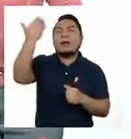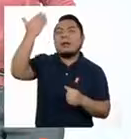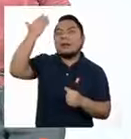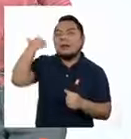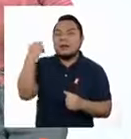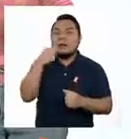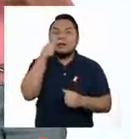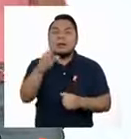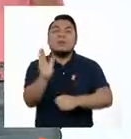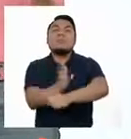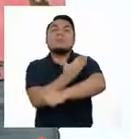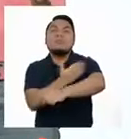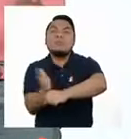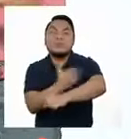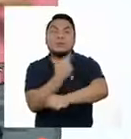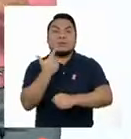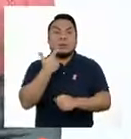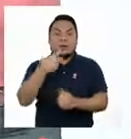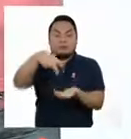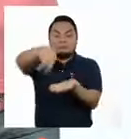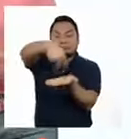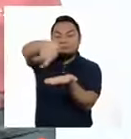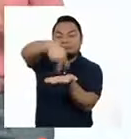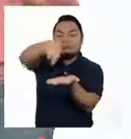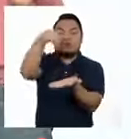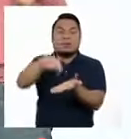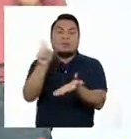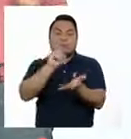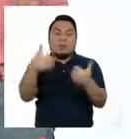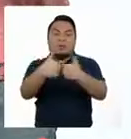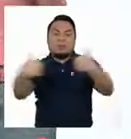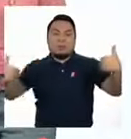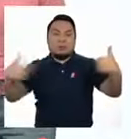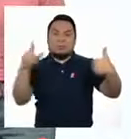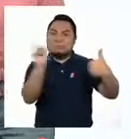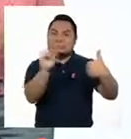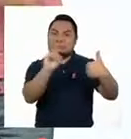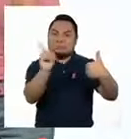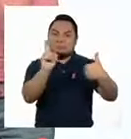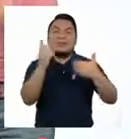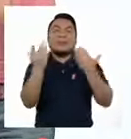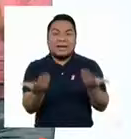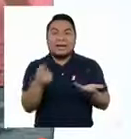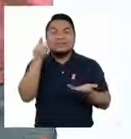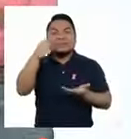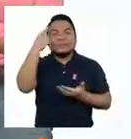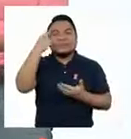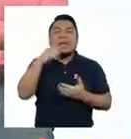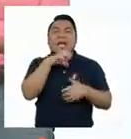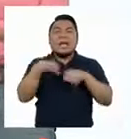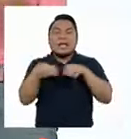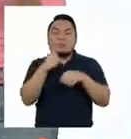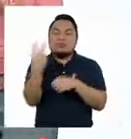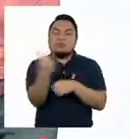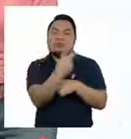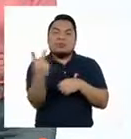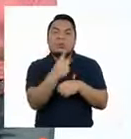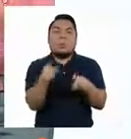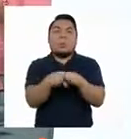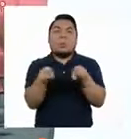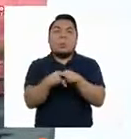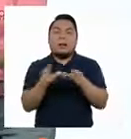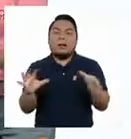Antiguamente, la música y la danza no estaban separadas. Es decir, se hacían ambas a la vez.